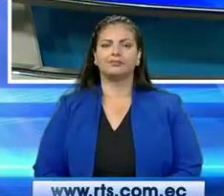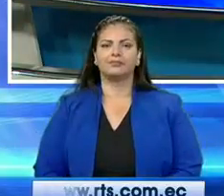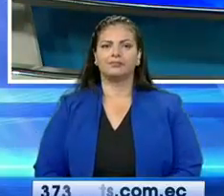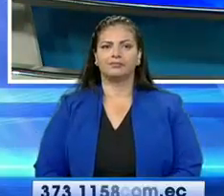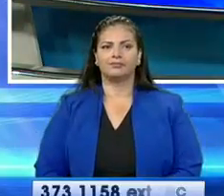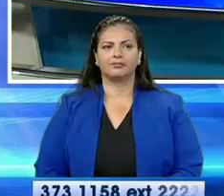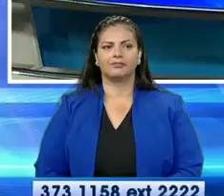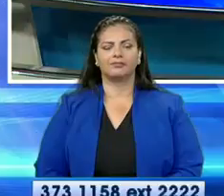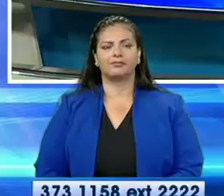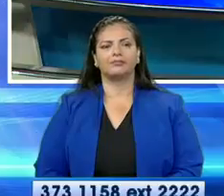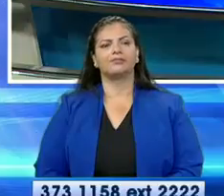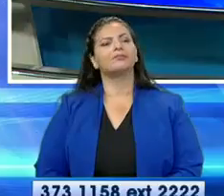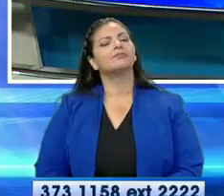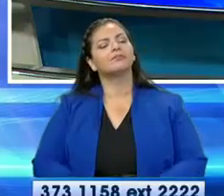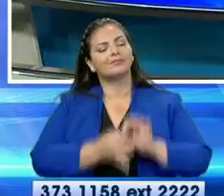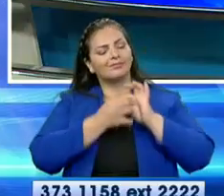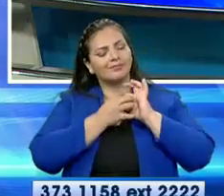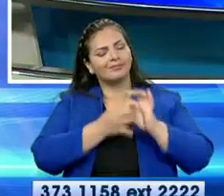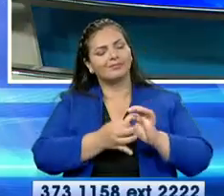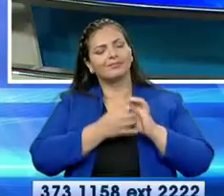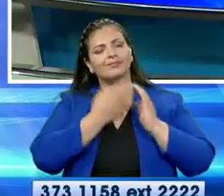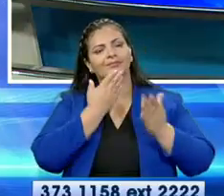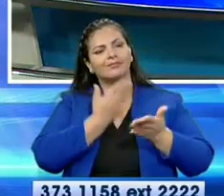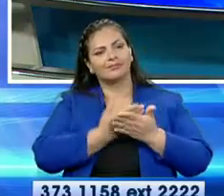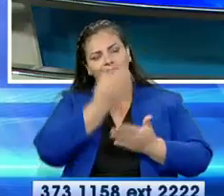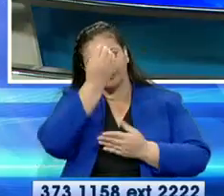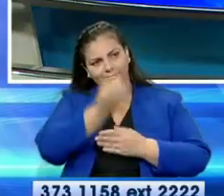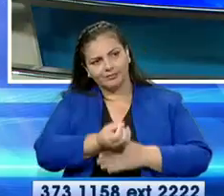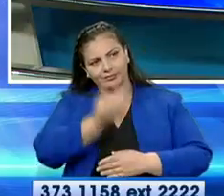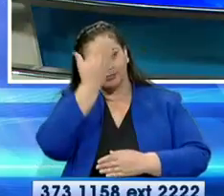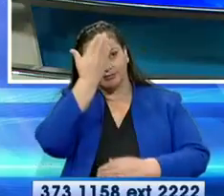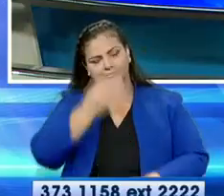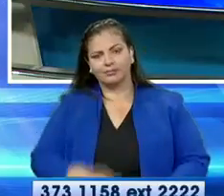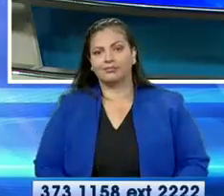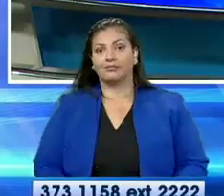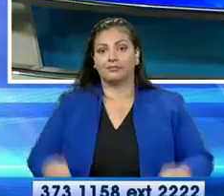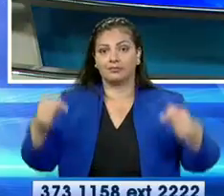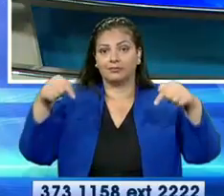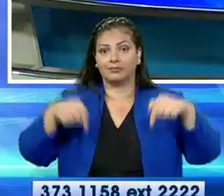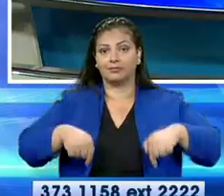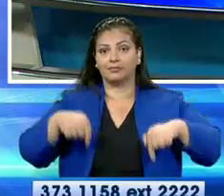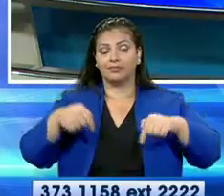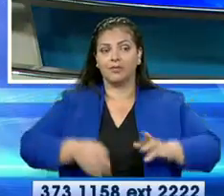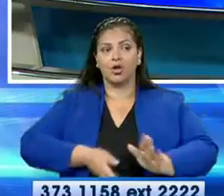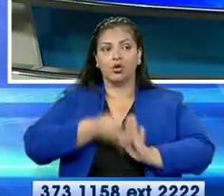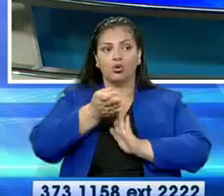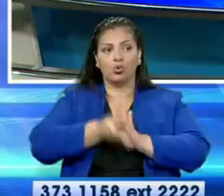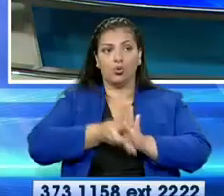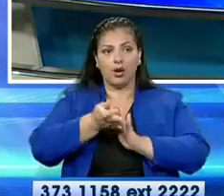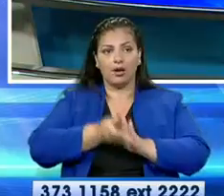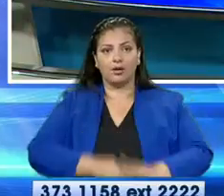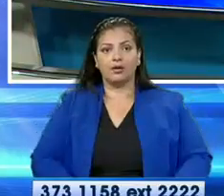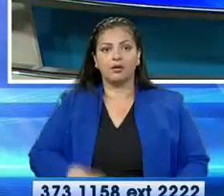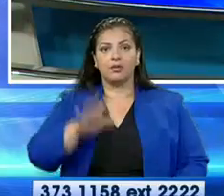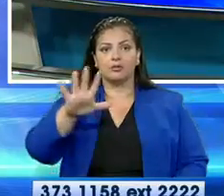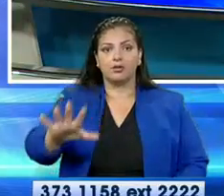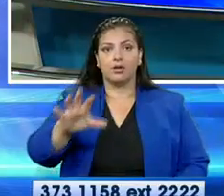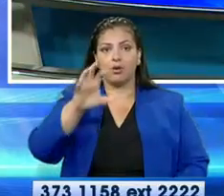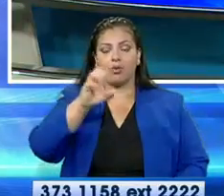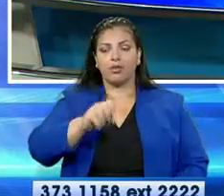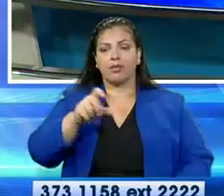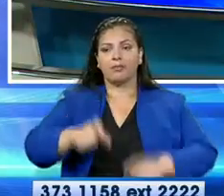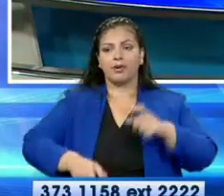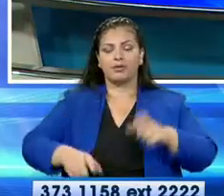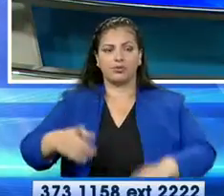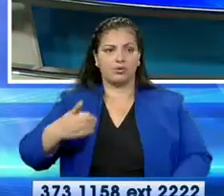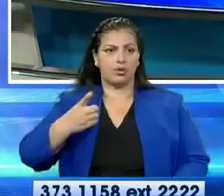muchas gracias buenos días compañeros en la preocupación de aproximadamente a 50 propietarios de tanqueros de agua potable